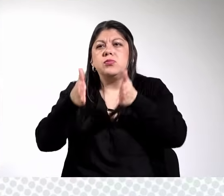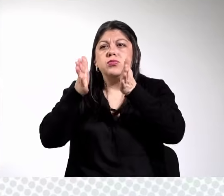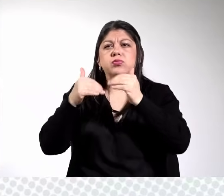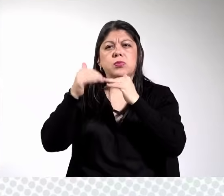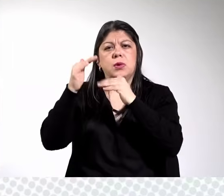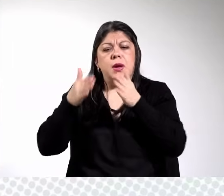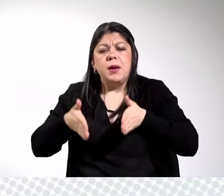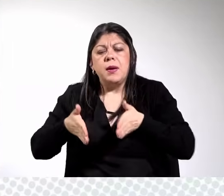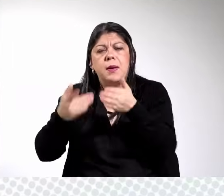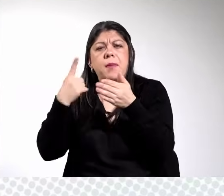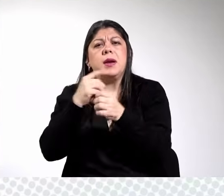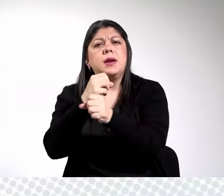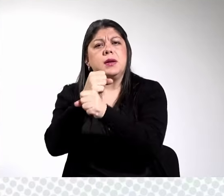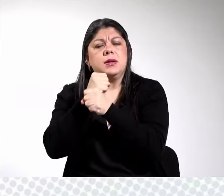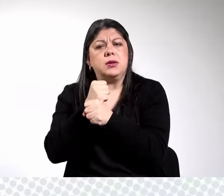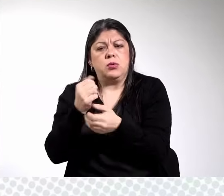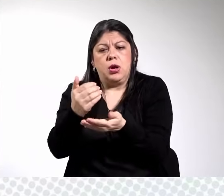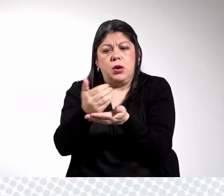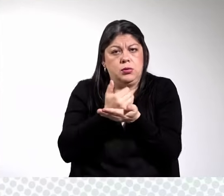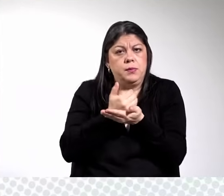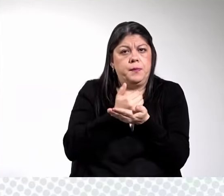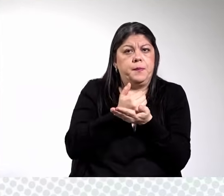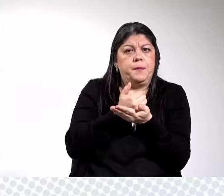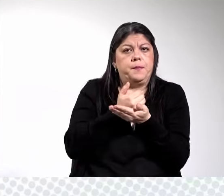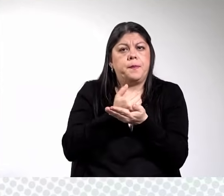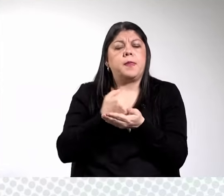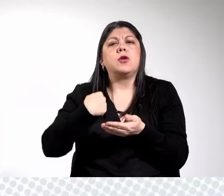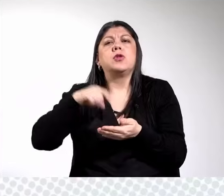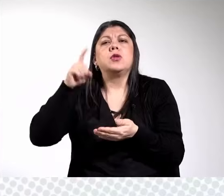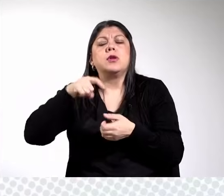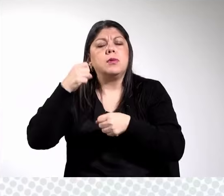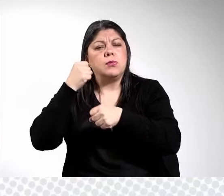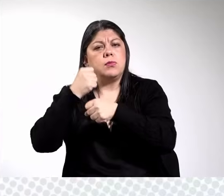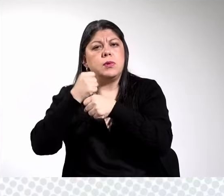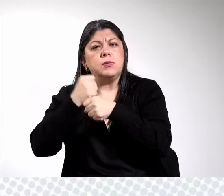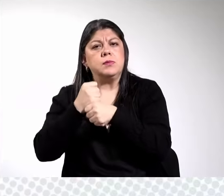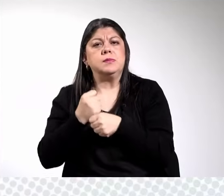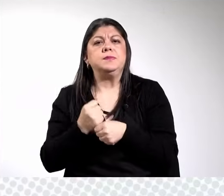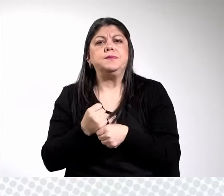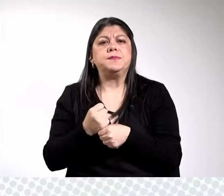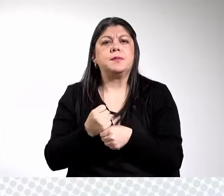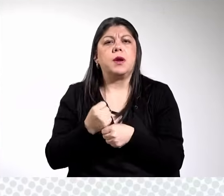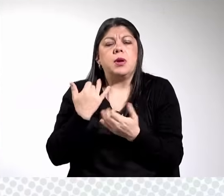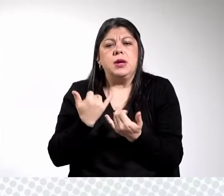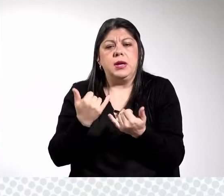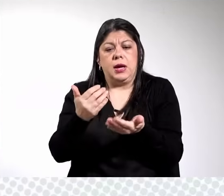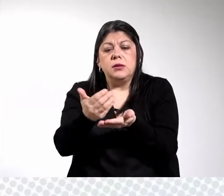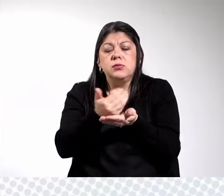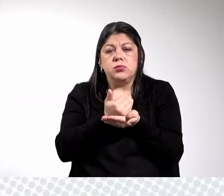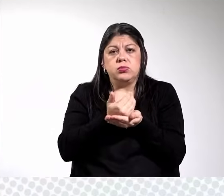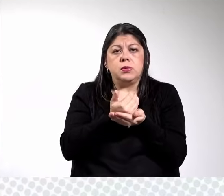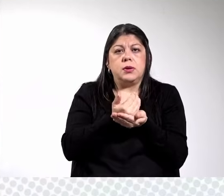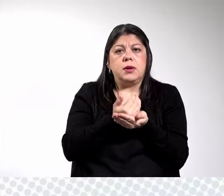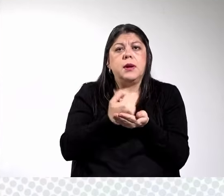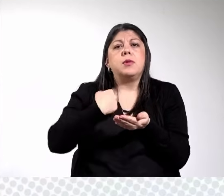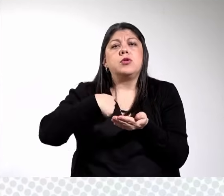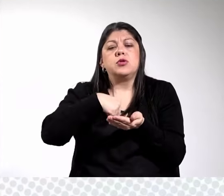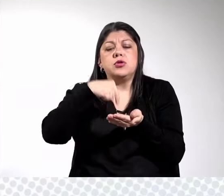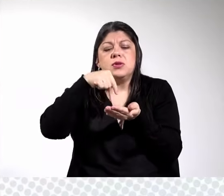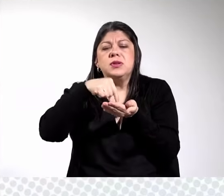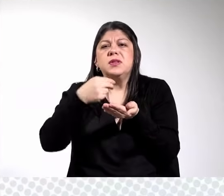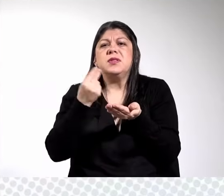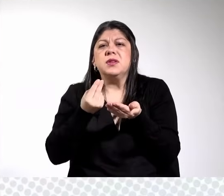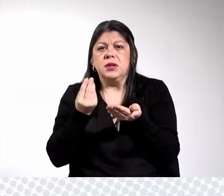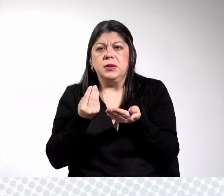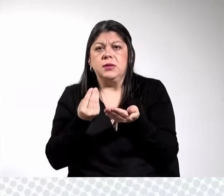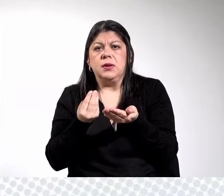para que sea segura la inversión. Ahí vamos a trabajar fuertemente porque ya se tiene un dinero que tenemos que, esto